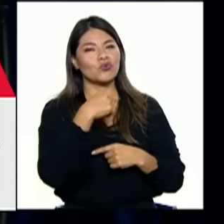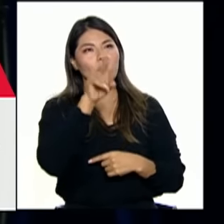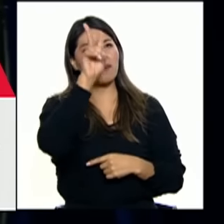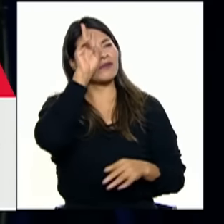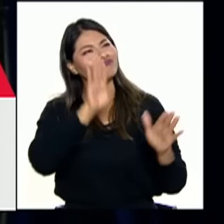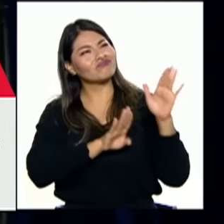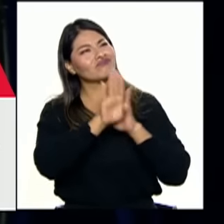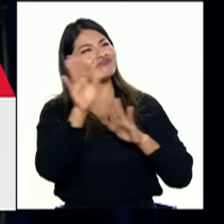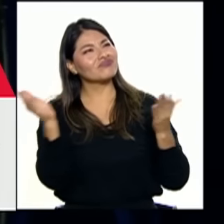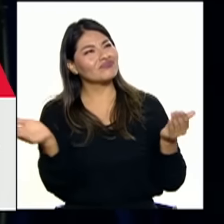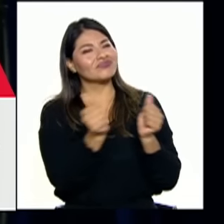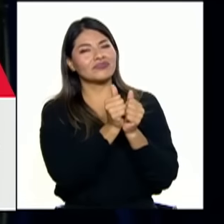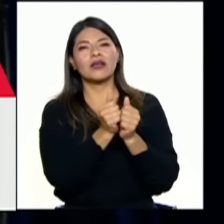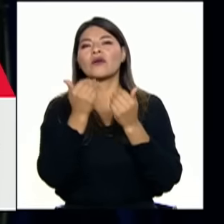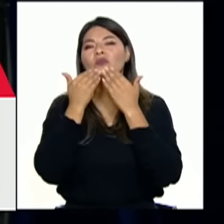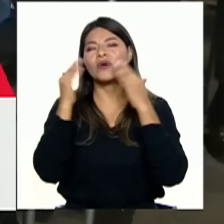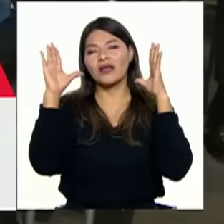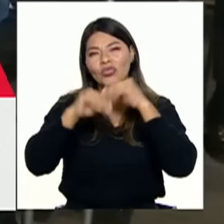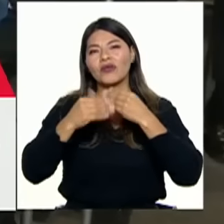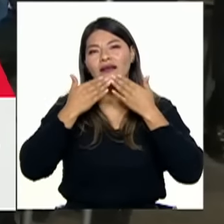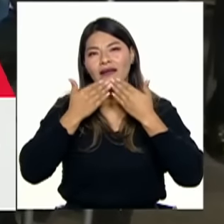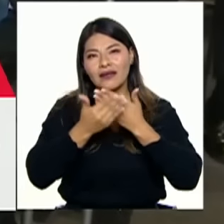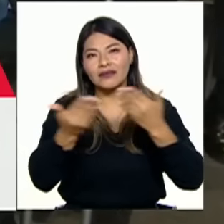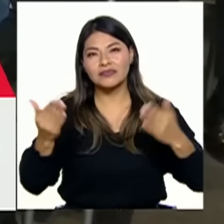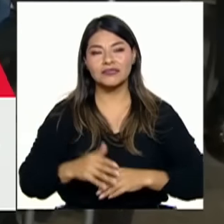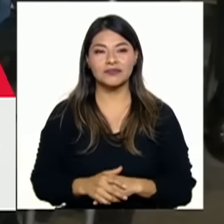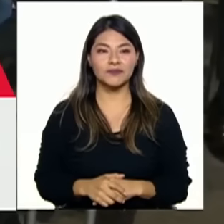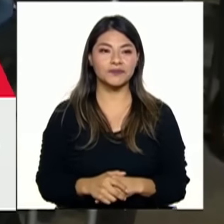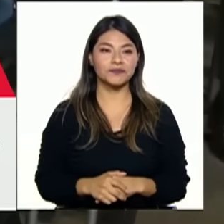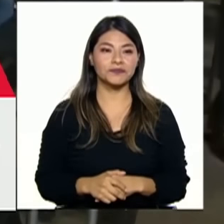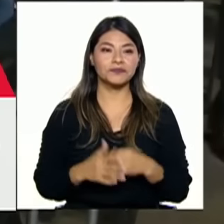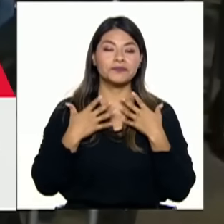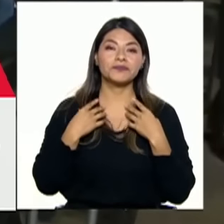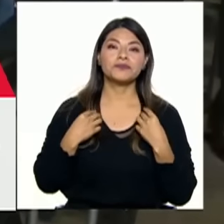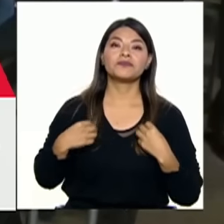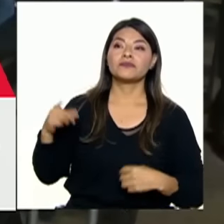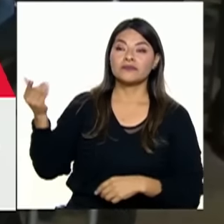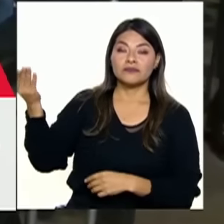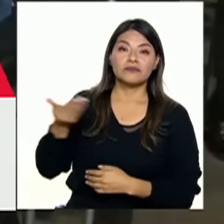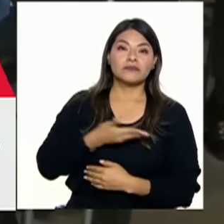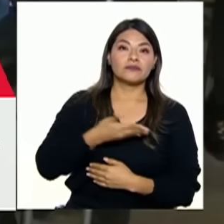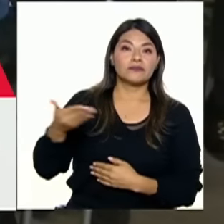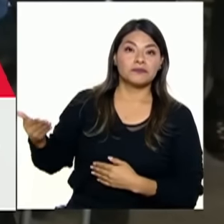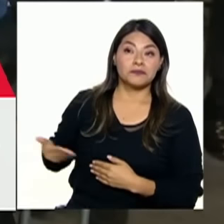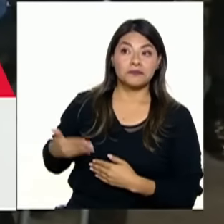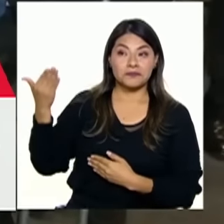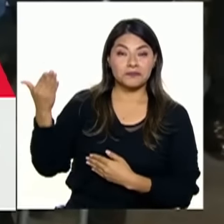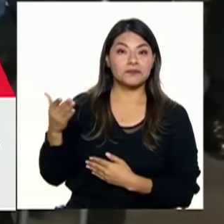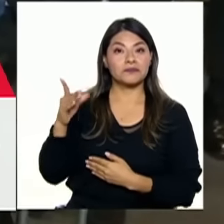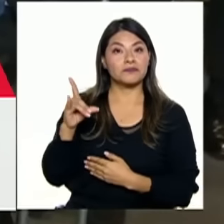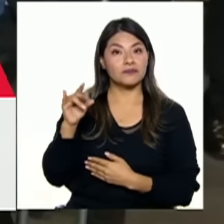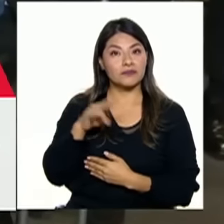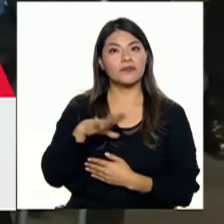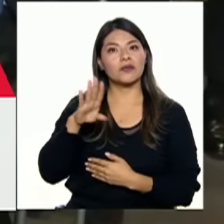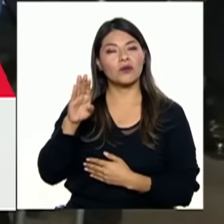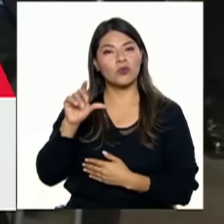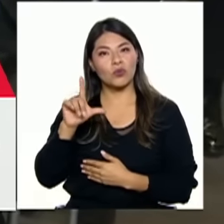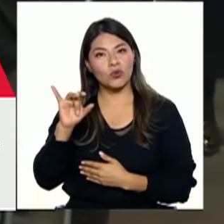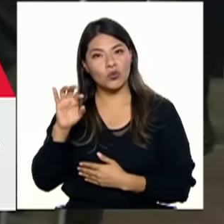patria! Muchas gracias y buenas noches. Bien, ha sido el mensaje de la Presidenta de la República, Dina Boluarte, en esta ceremonia por